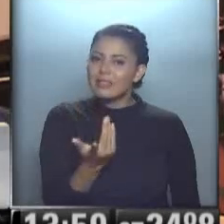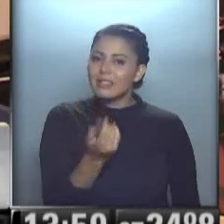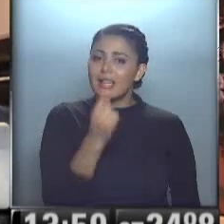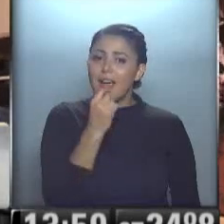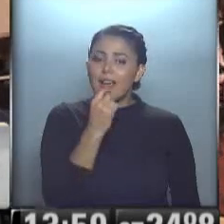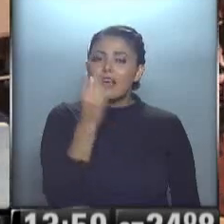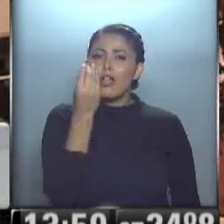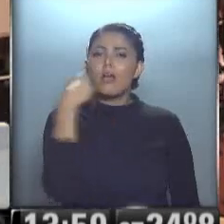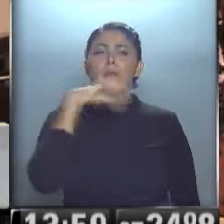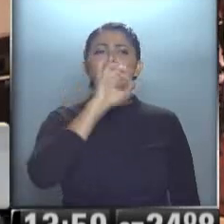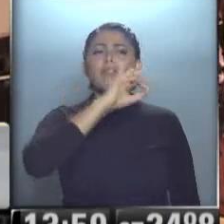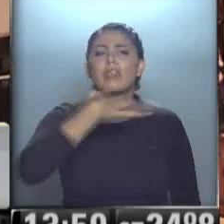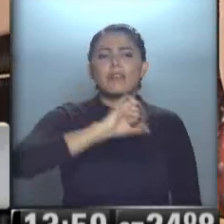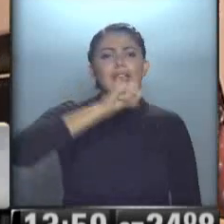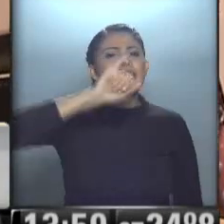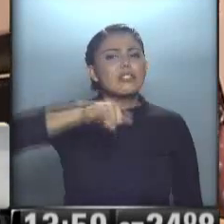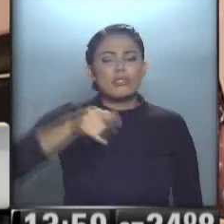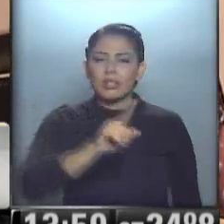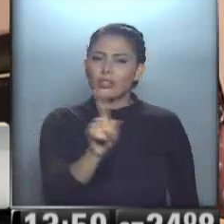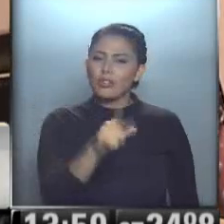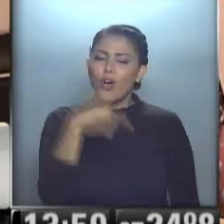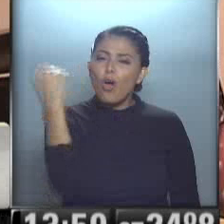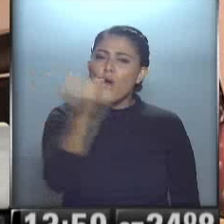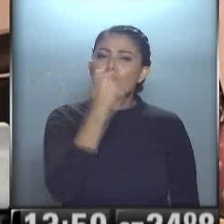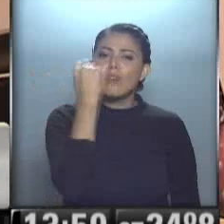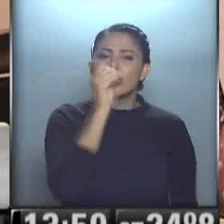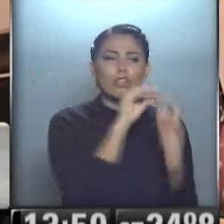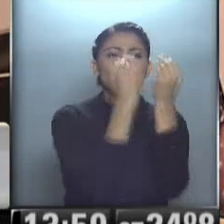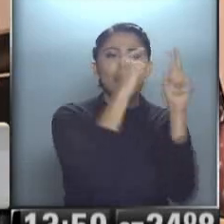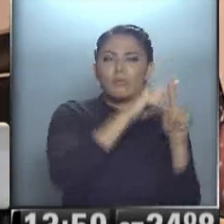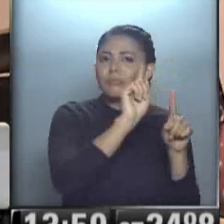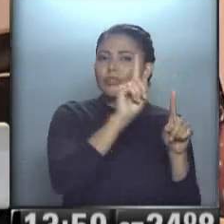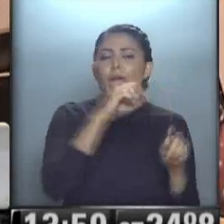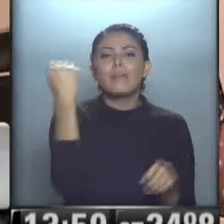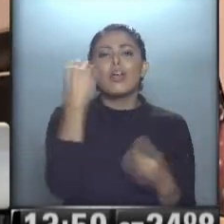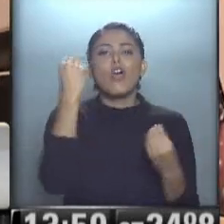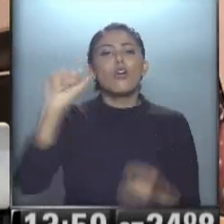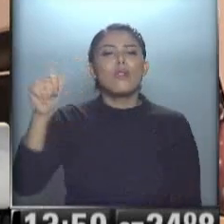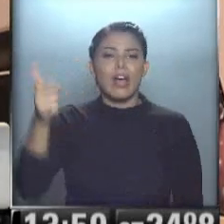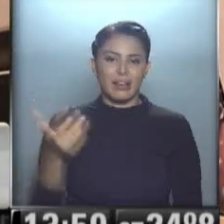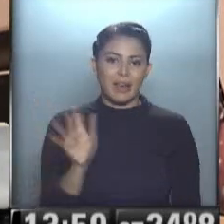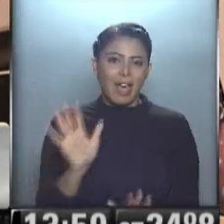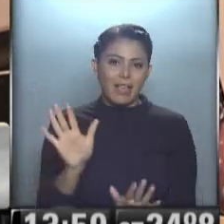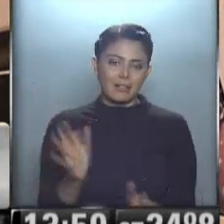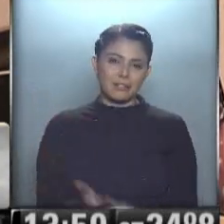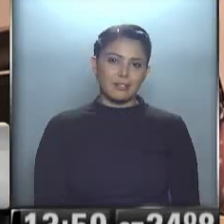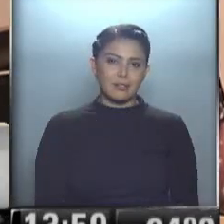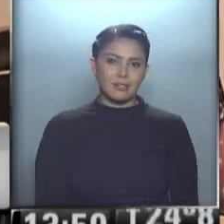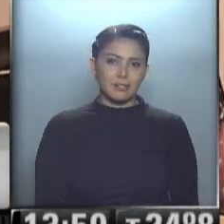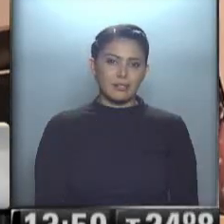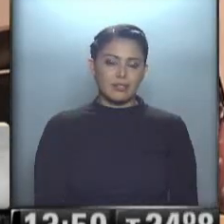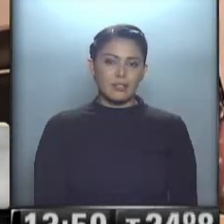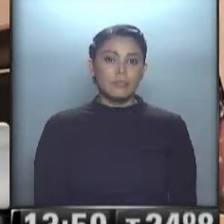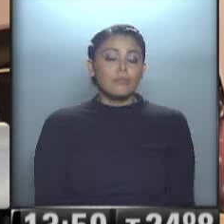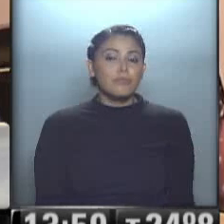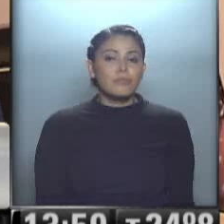no vale ganar a cualquier costo, que lo importante no es el resultado, sino también cómo se gana. Y